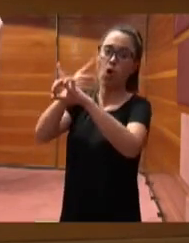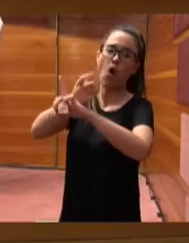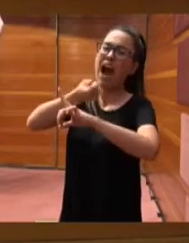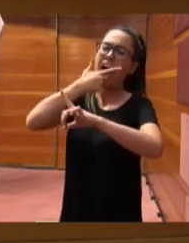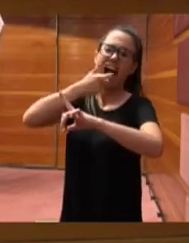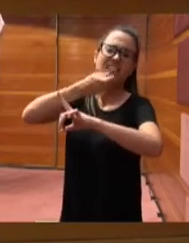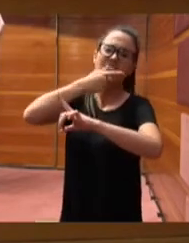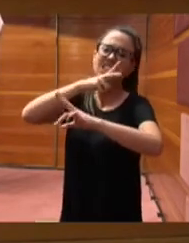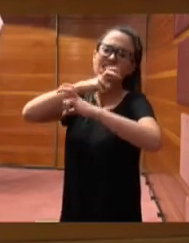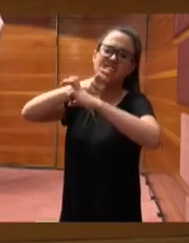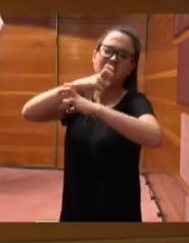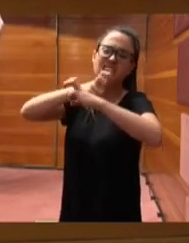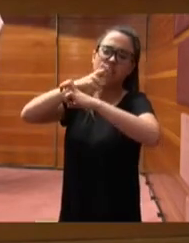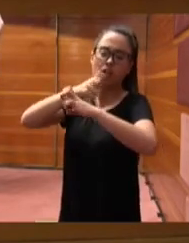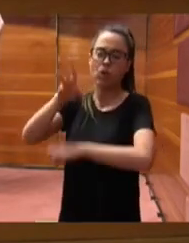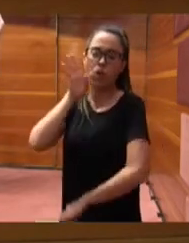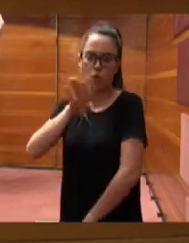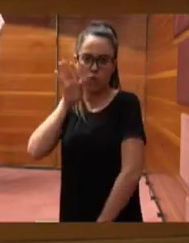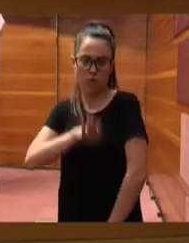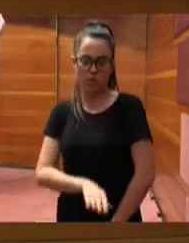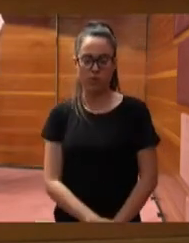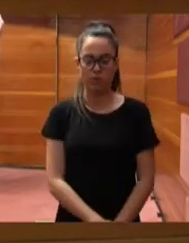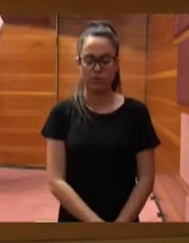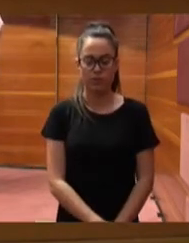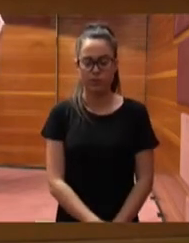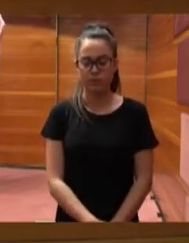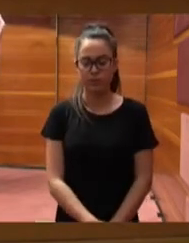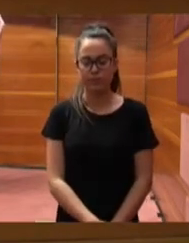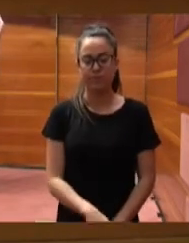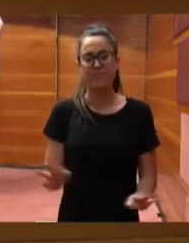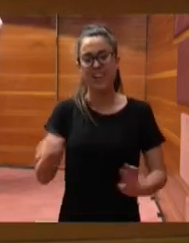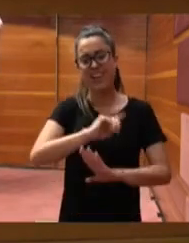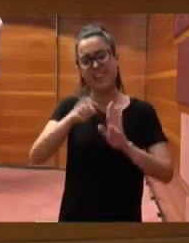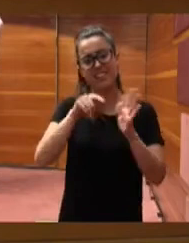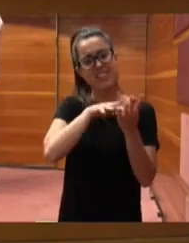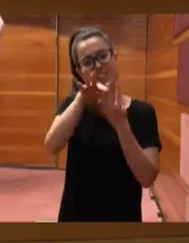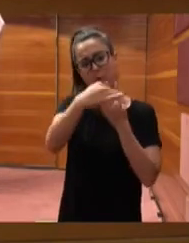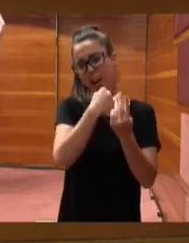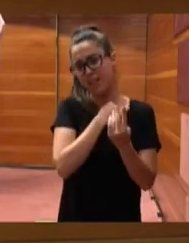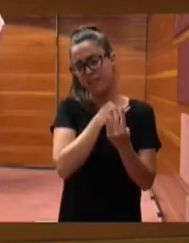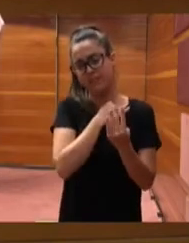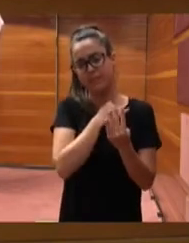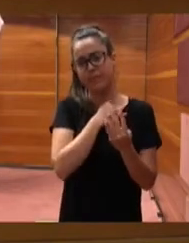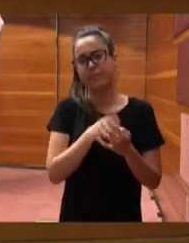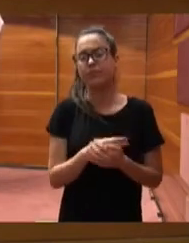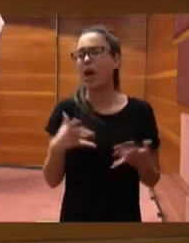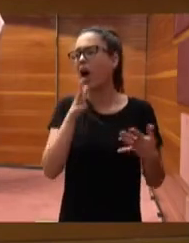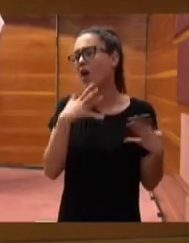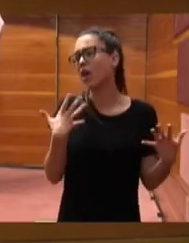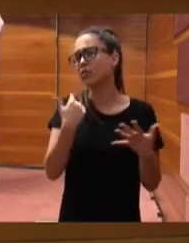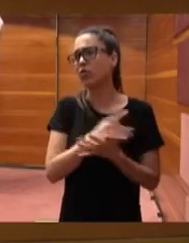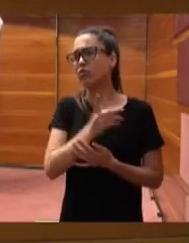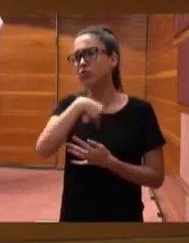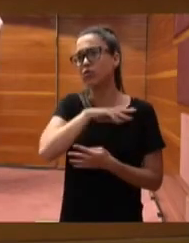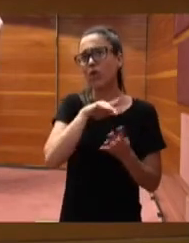puede ocurrir eso. Pero el hecho de la ley de transparencia, el hecho de que ahora todos somos transparentes y cumplimos